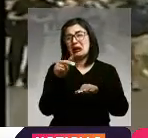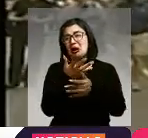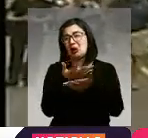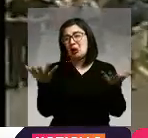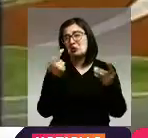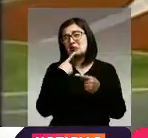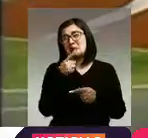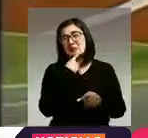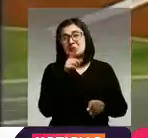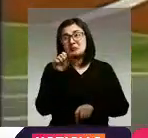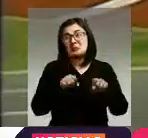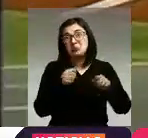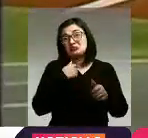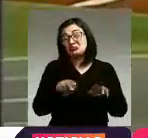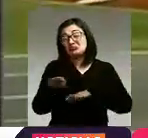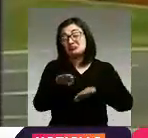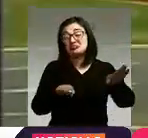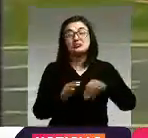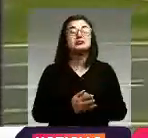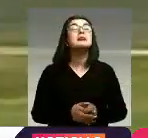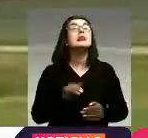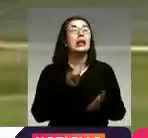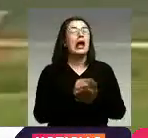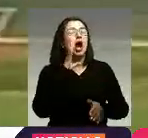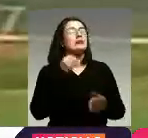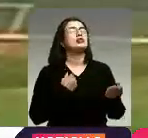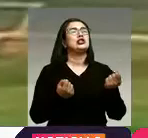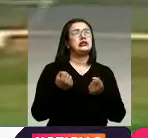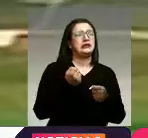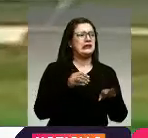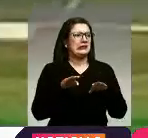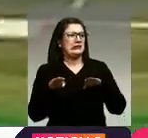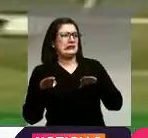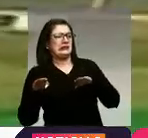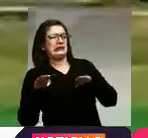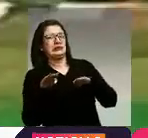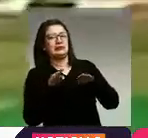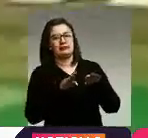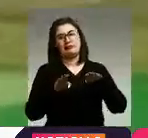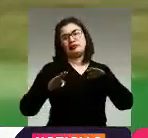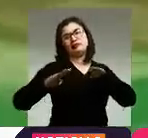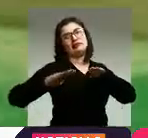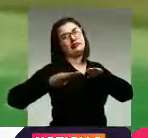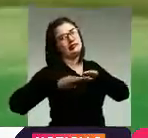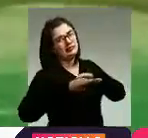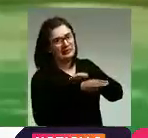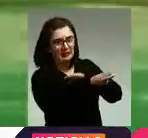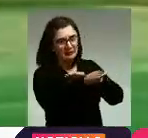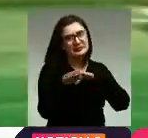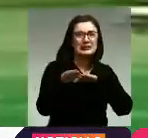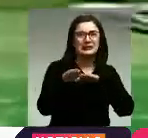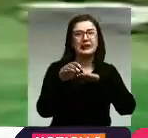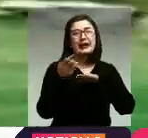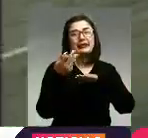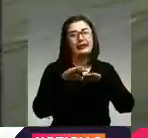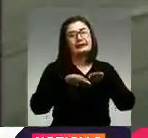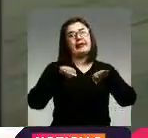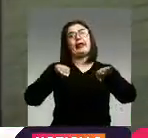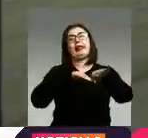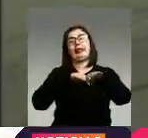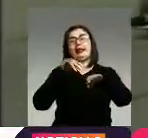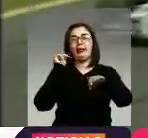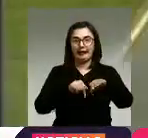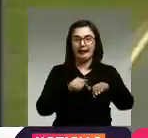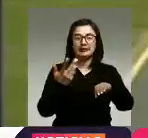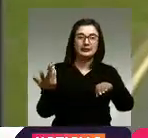buen resultado. En la salida, por evitar un incidente, tomó la primera curva por el césped, cayendo al puesto 13. Pero con el transcurso de la